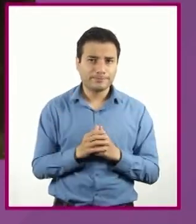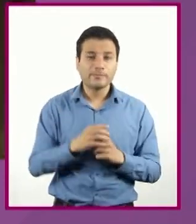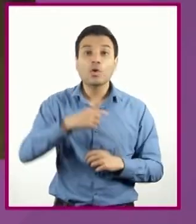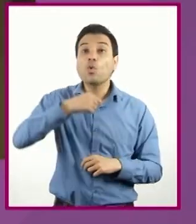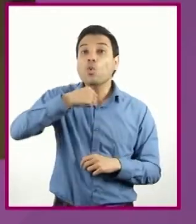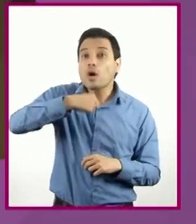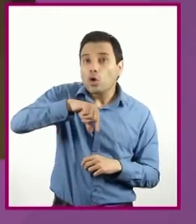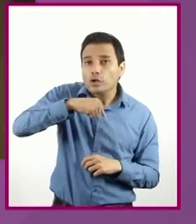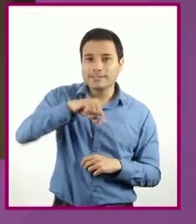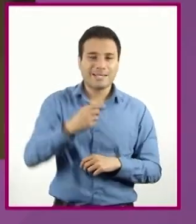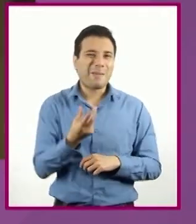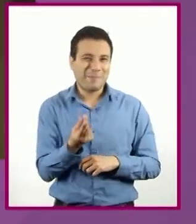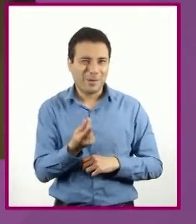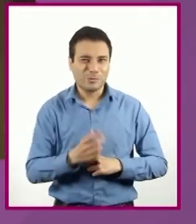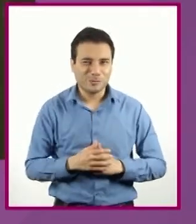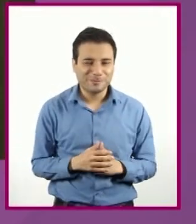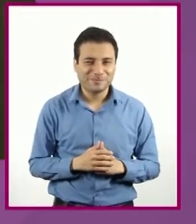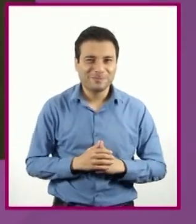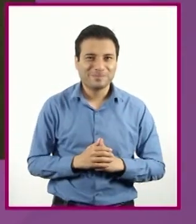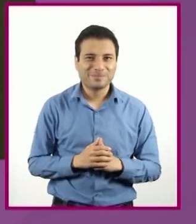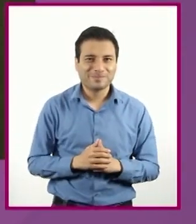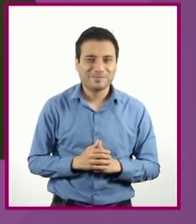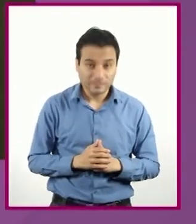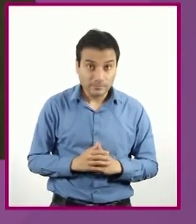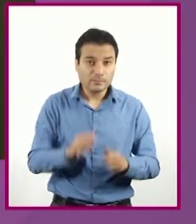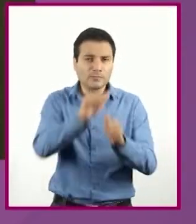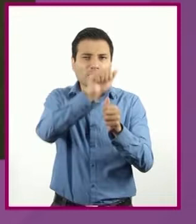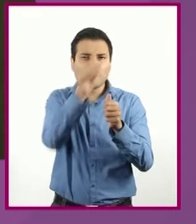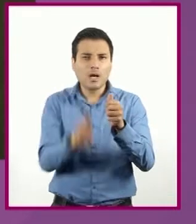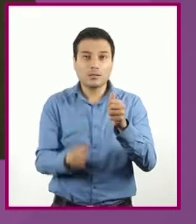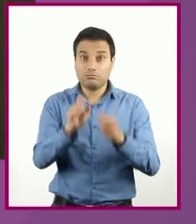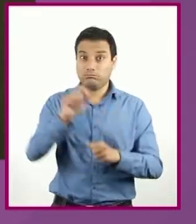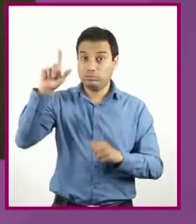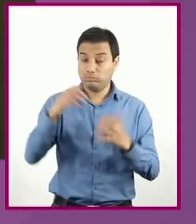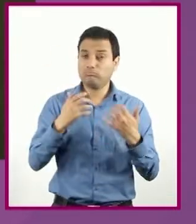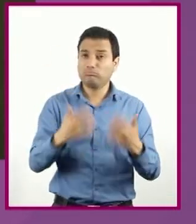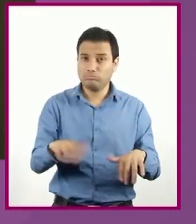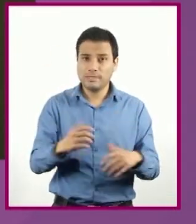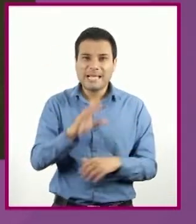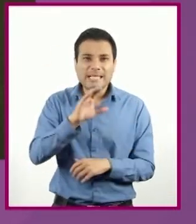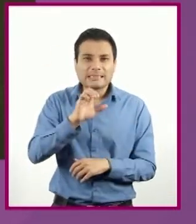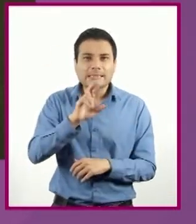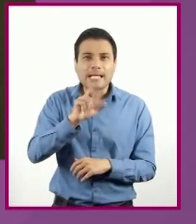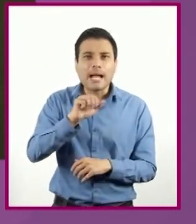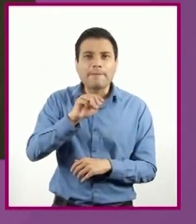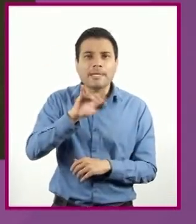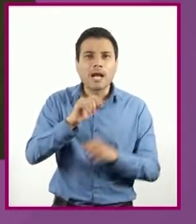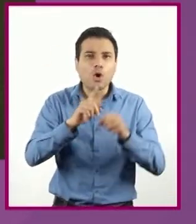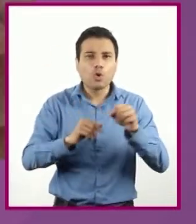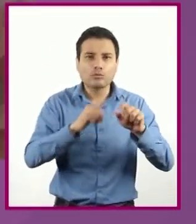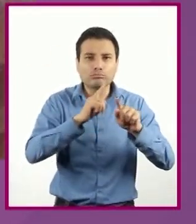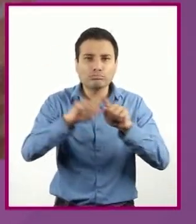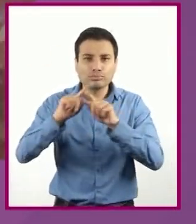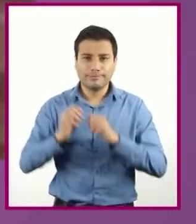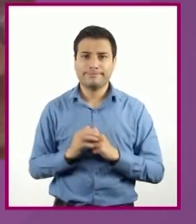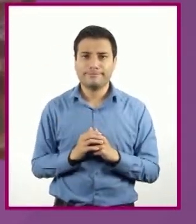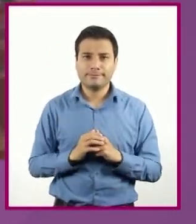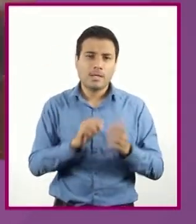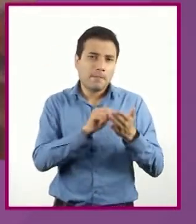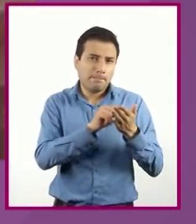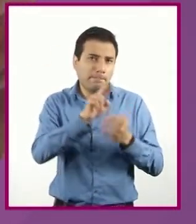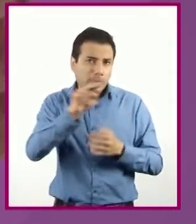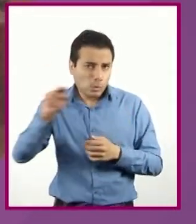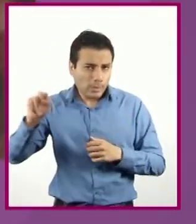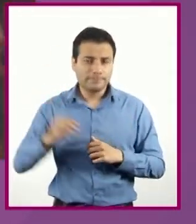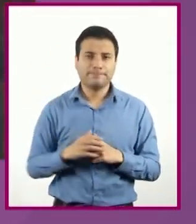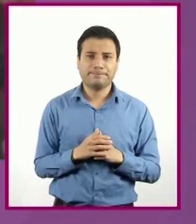guajolotes y perros. En el arte, destacaron por su cerámica polícroma, pintura mural